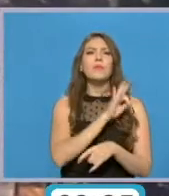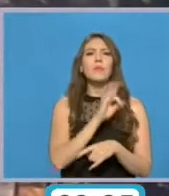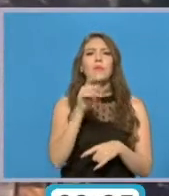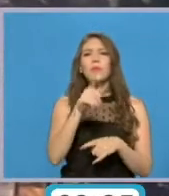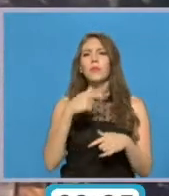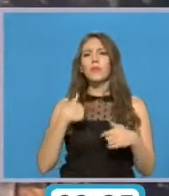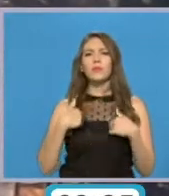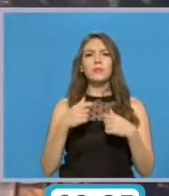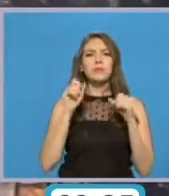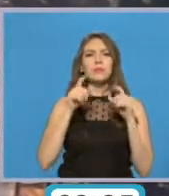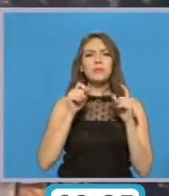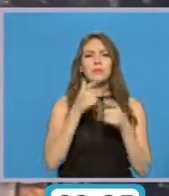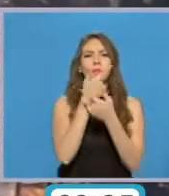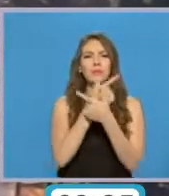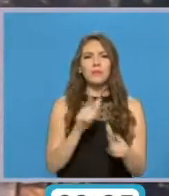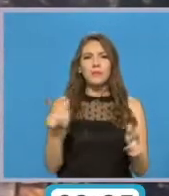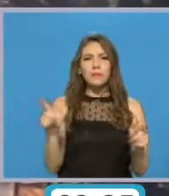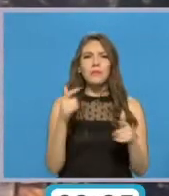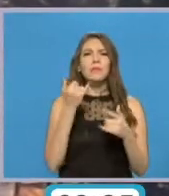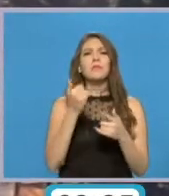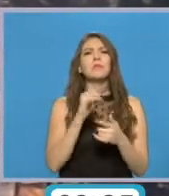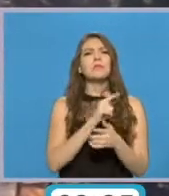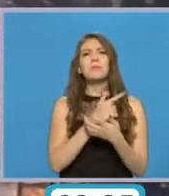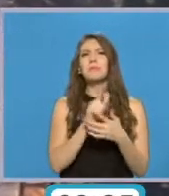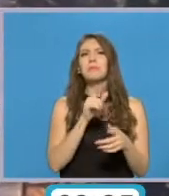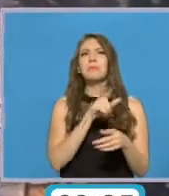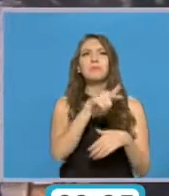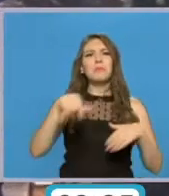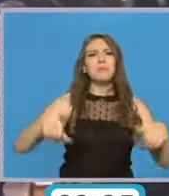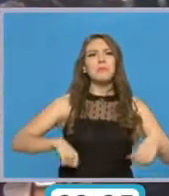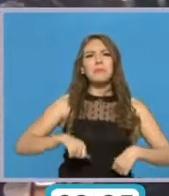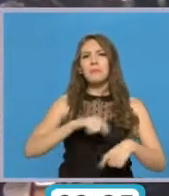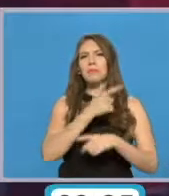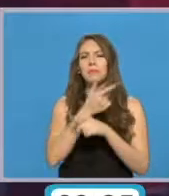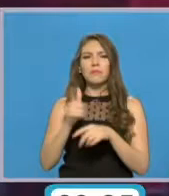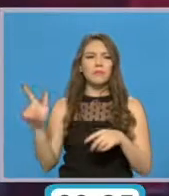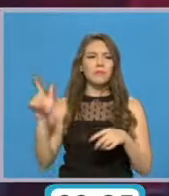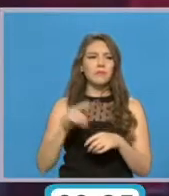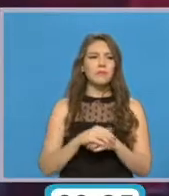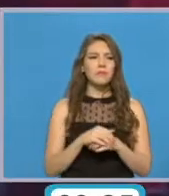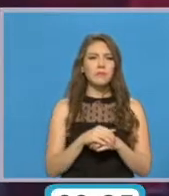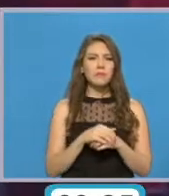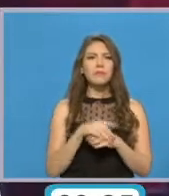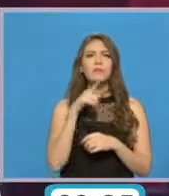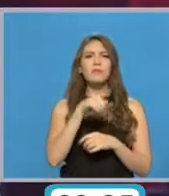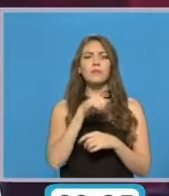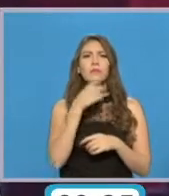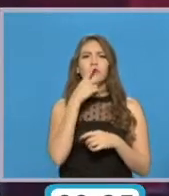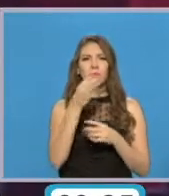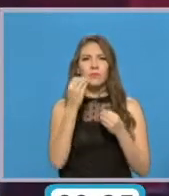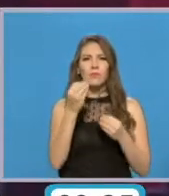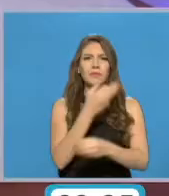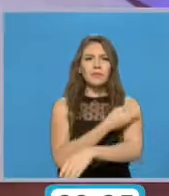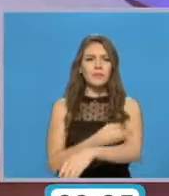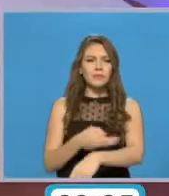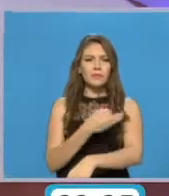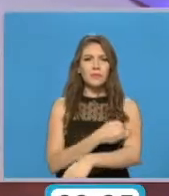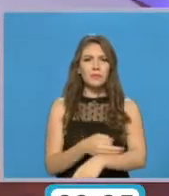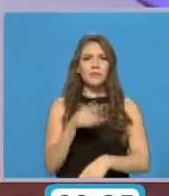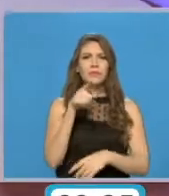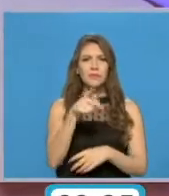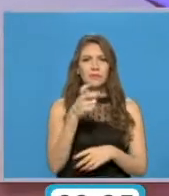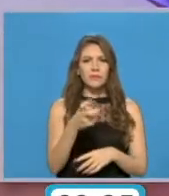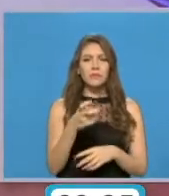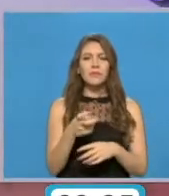tú libremente en el medio donde tú te desarrollas. Definitivamente. Irene, mencionas mucho a la familia y ha sido muy presente en este espacio que